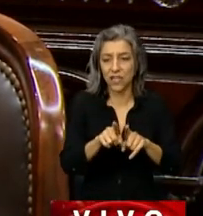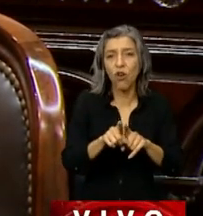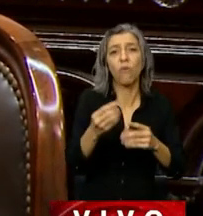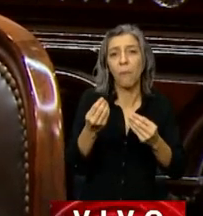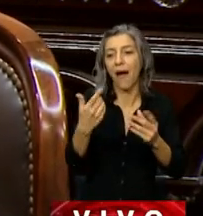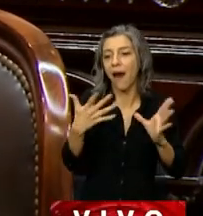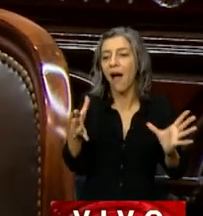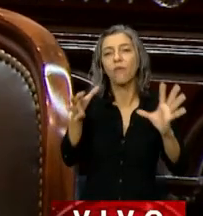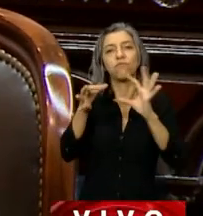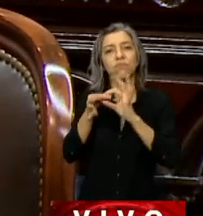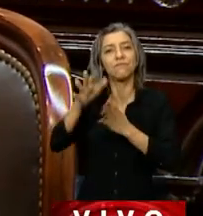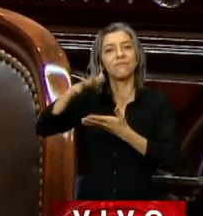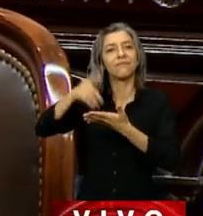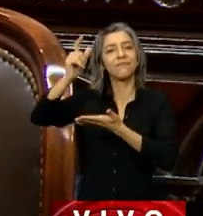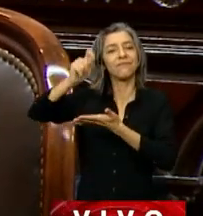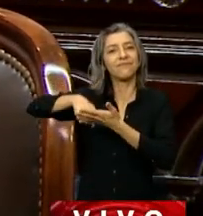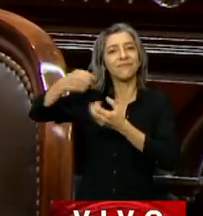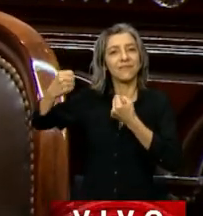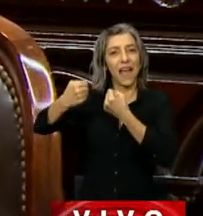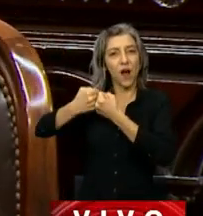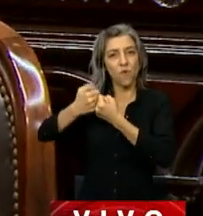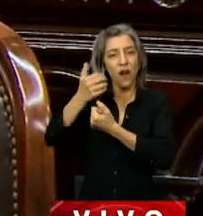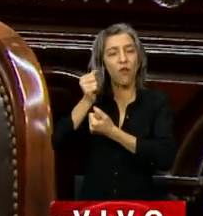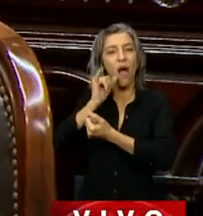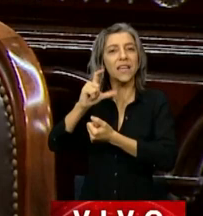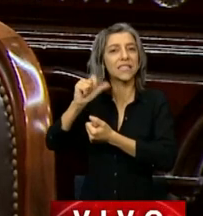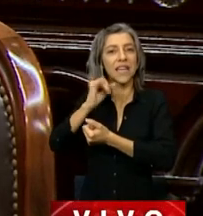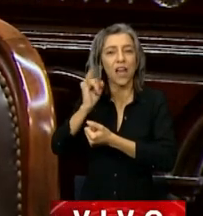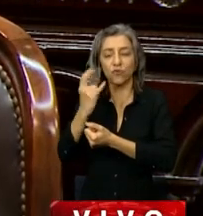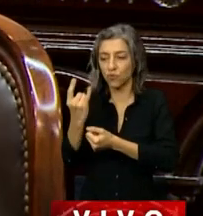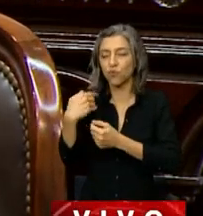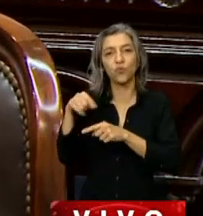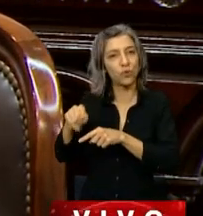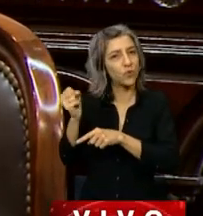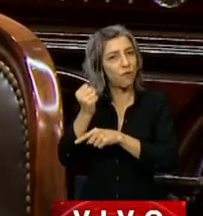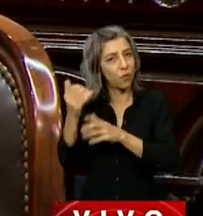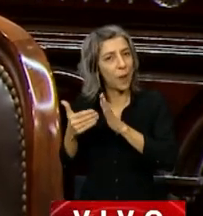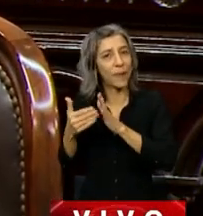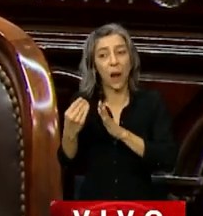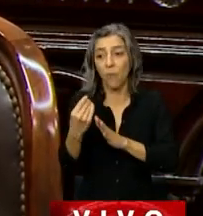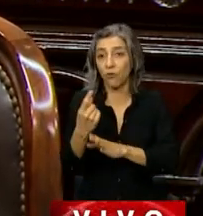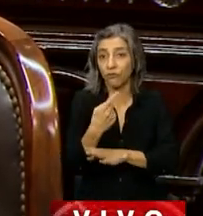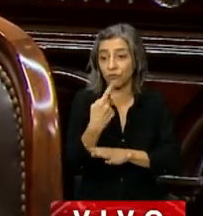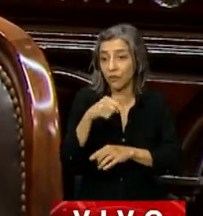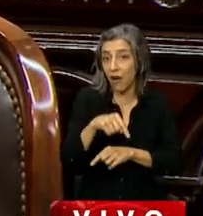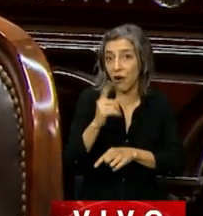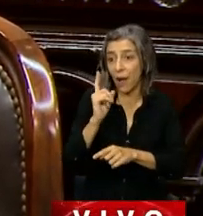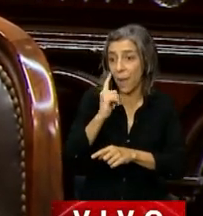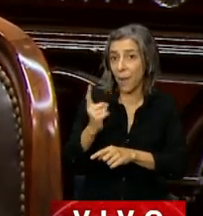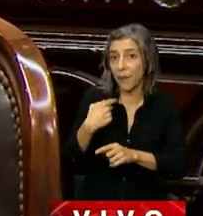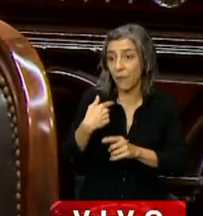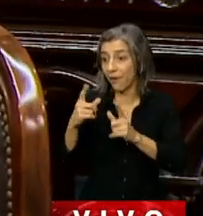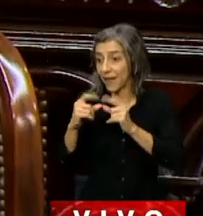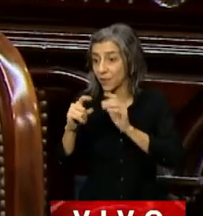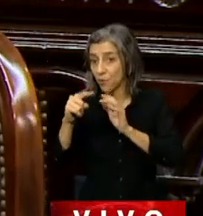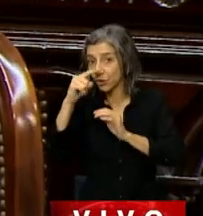que muchos de nosotros también estamos trabajando su jerarquía constitucional, la violación del artículo 7, que es nada más ni